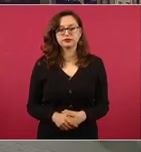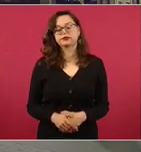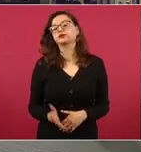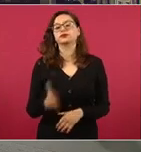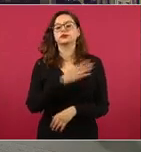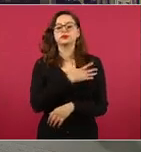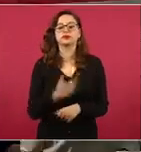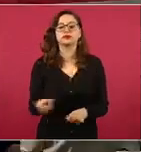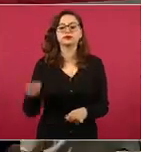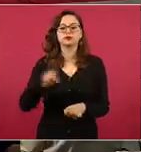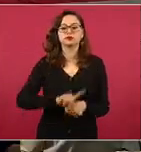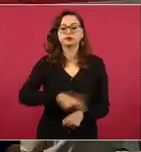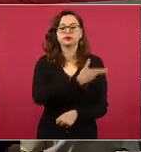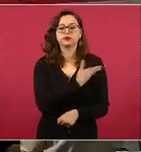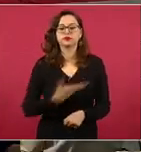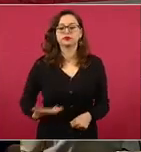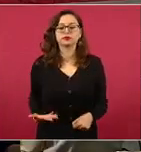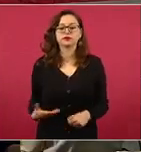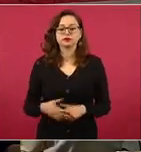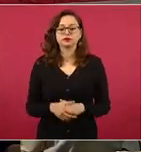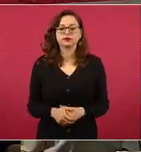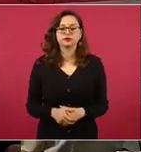Presidente, muy buenos días,